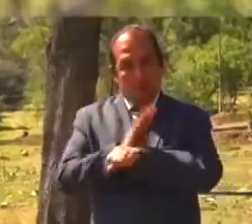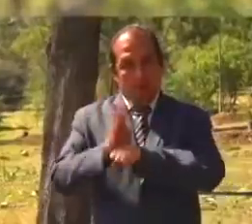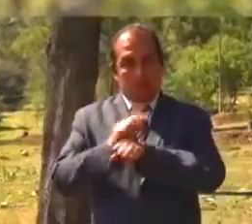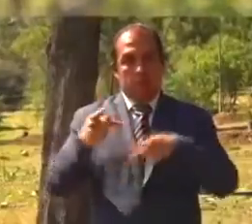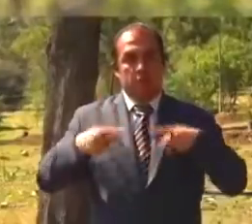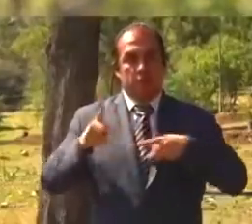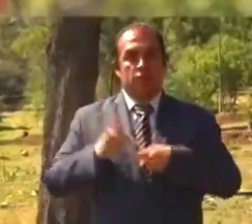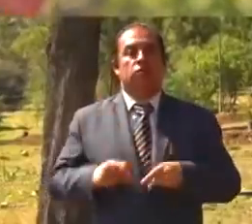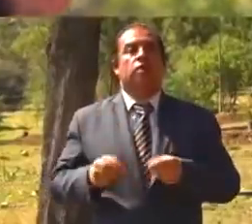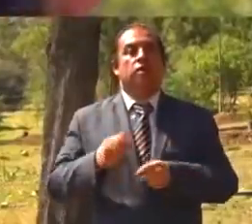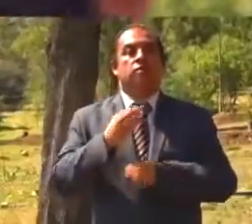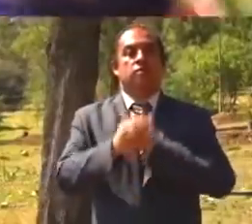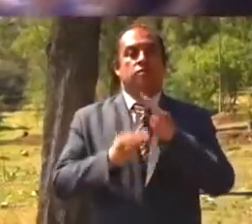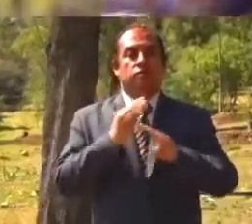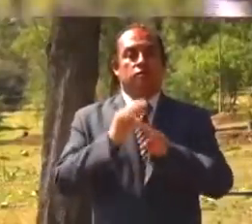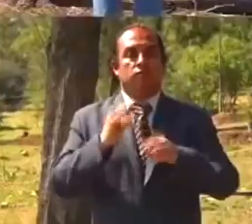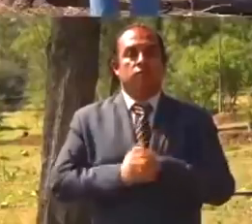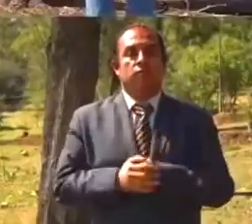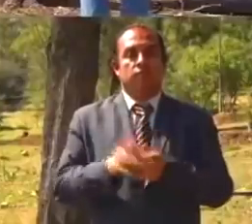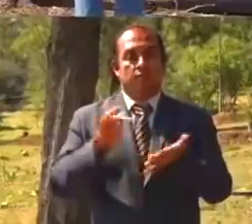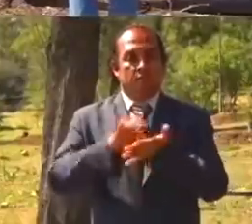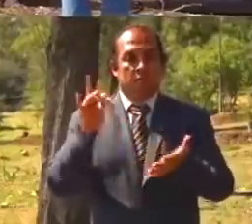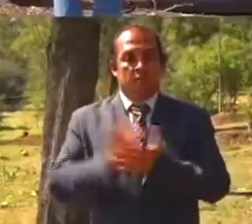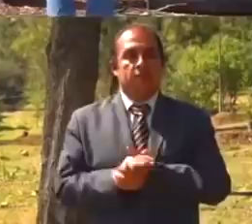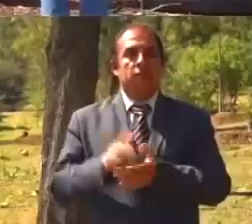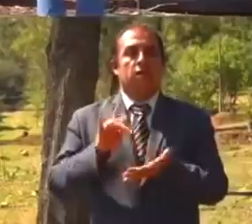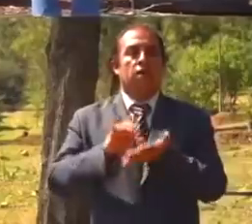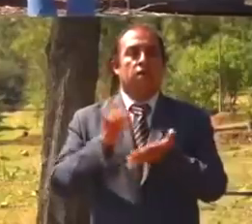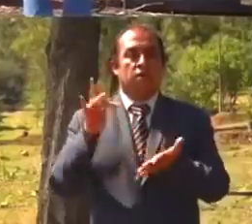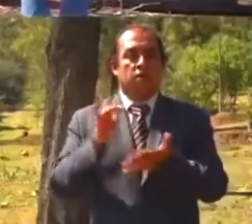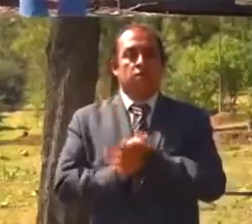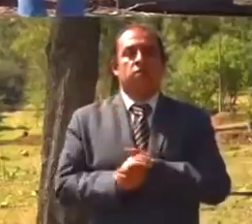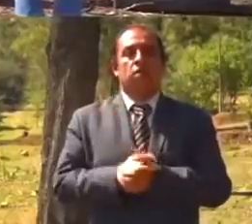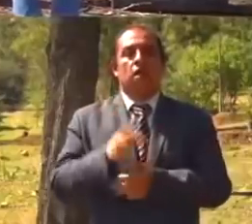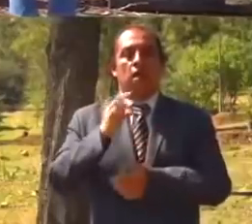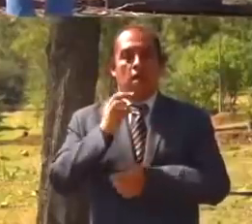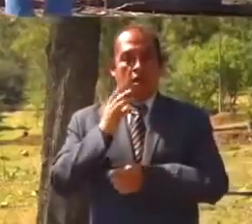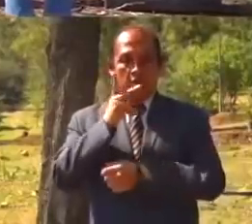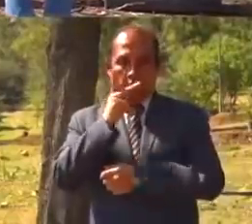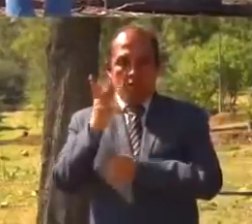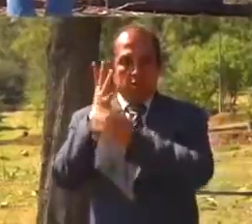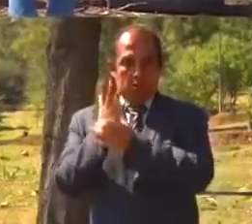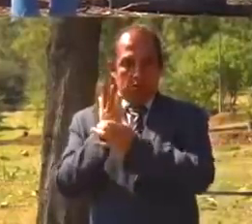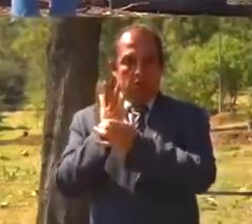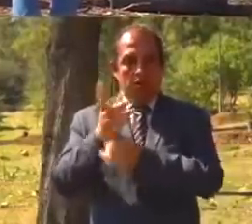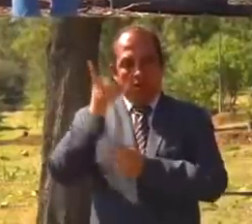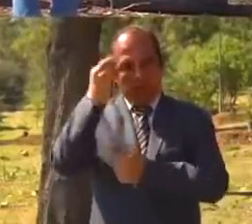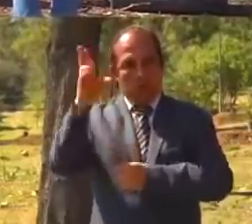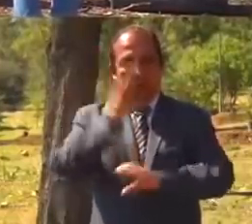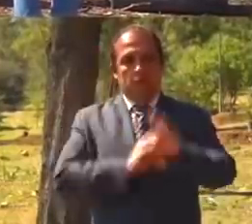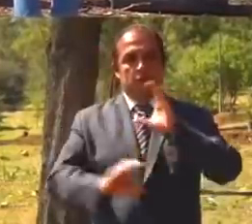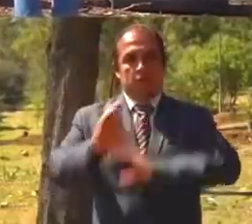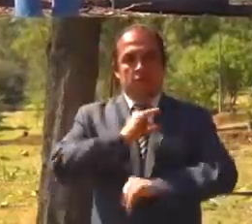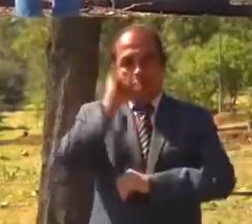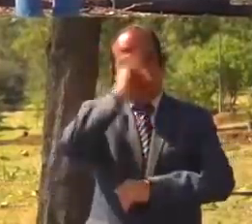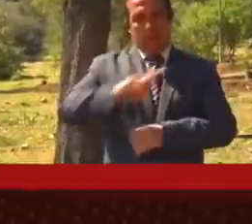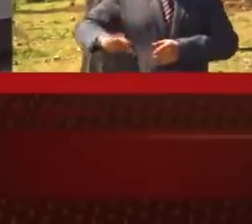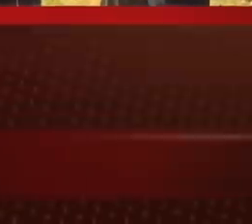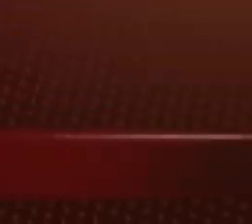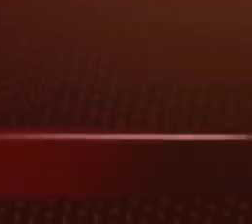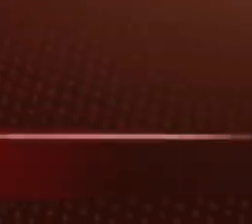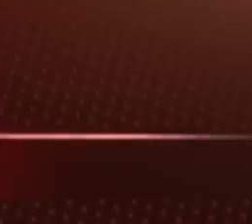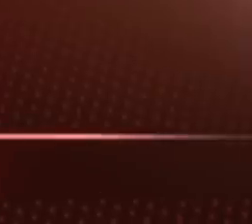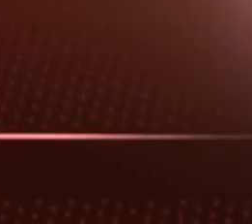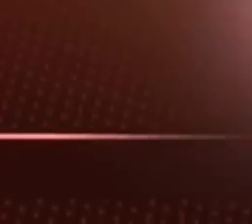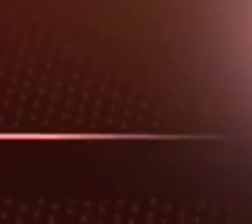planeta. Muchas gracias. Agradecemos el mensaje que nos ha dirigido la doctora Claudia Sheinbaum Pardo, jefa de gobierno de la Ciudad